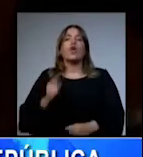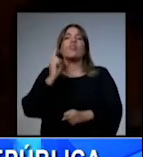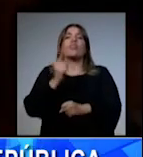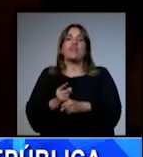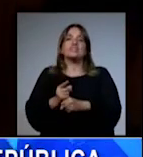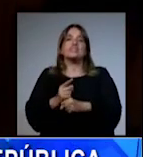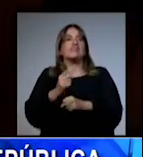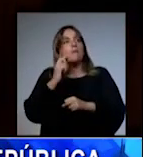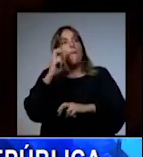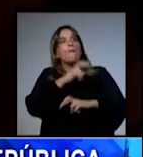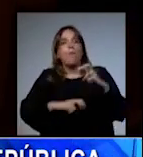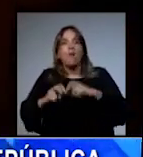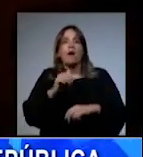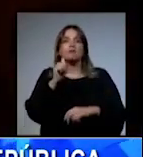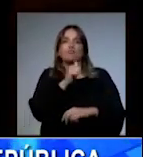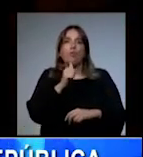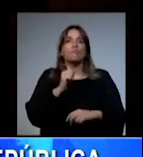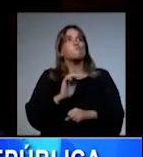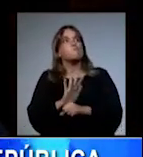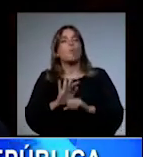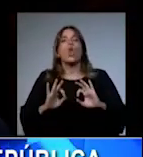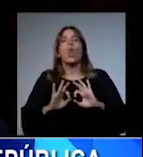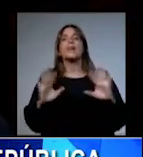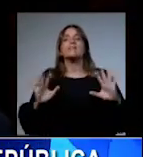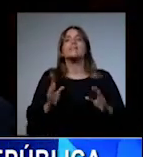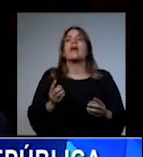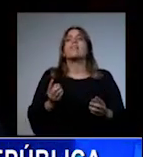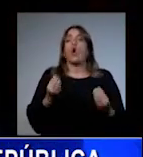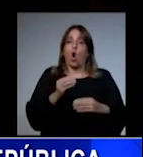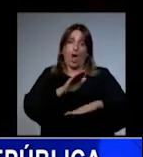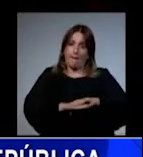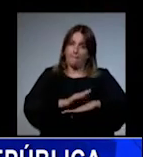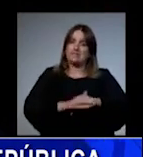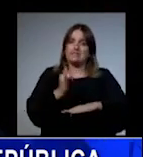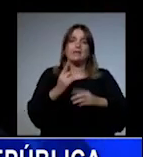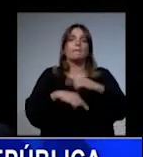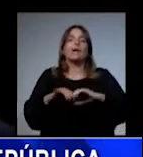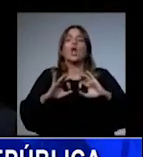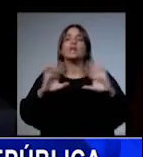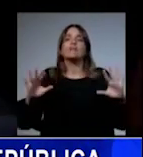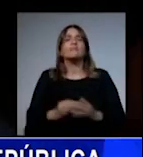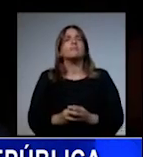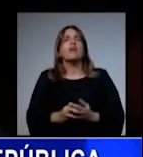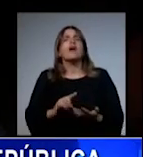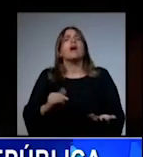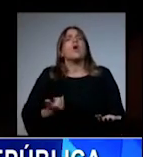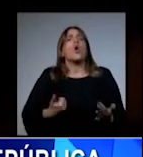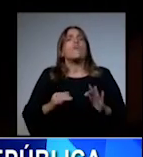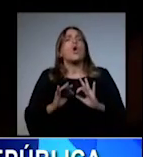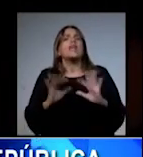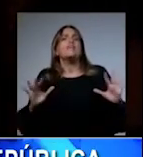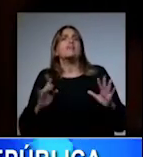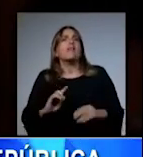empresas para aliviar la carga mientras transcurre la pandemia. Varios partidos, entre ellos el Partido Colorado, Cabildo Abierto, el